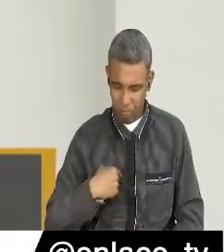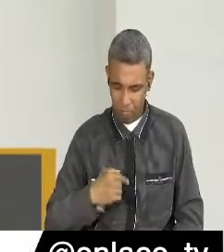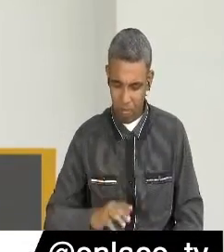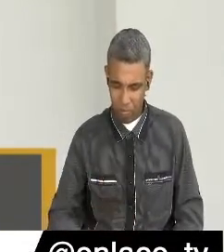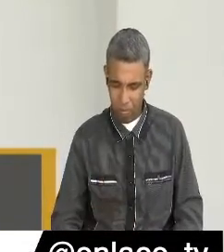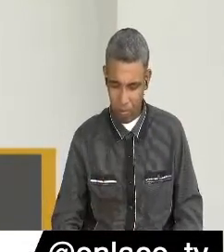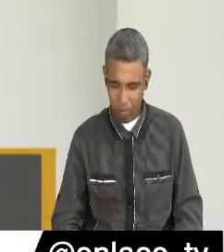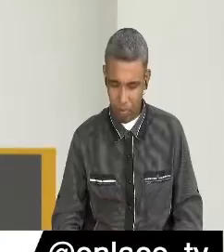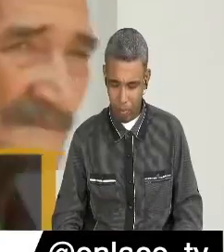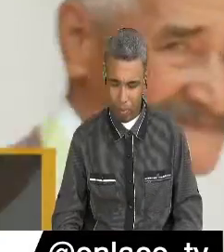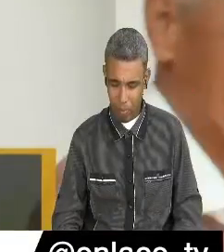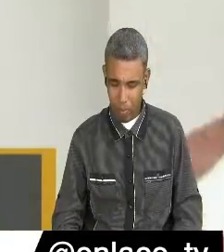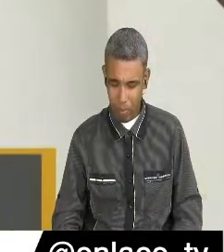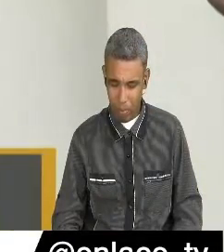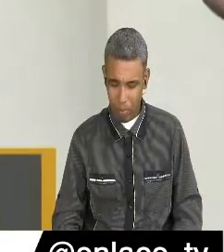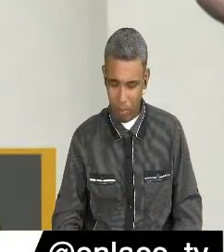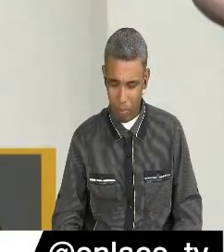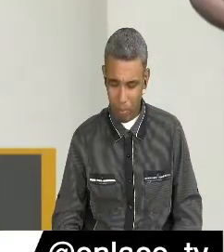ese